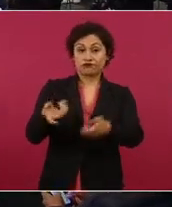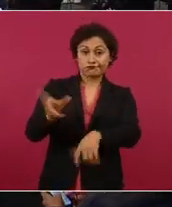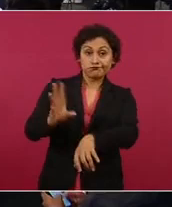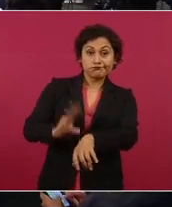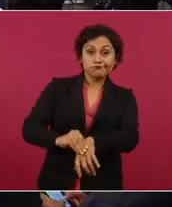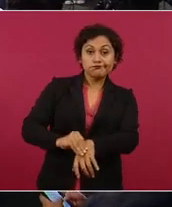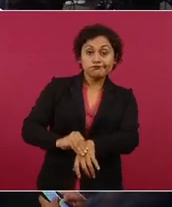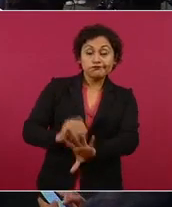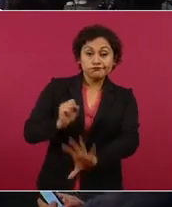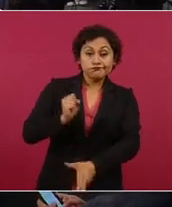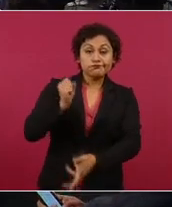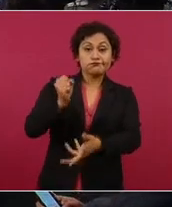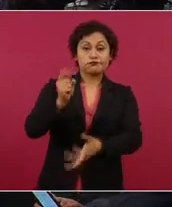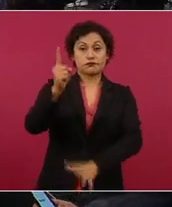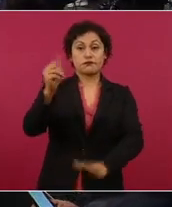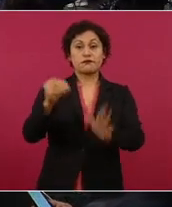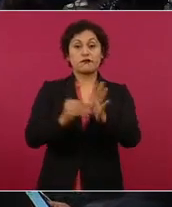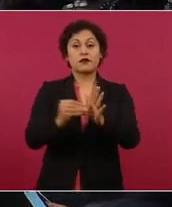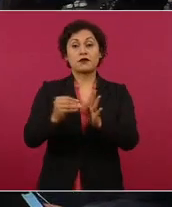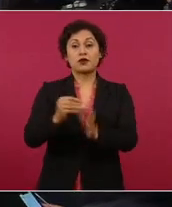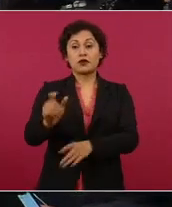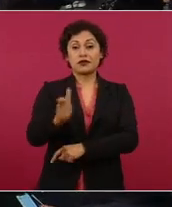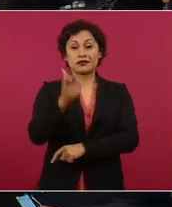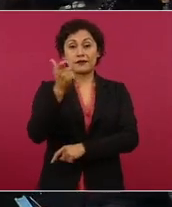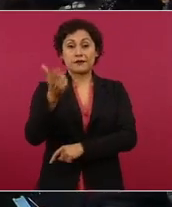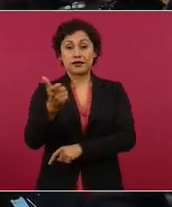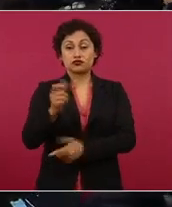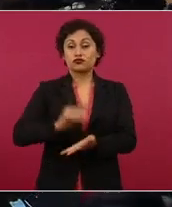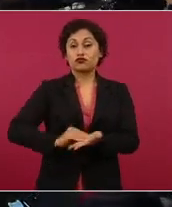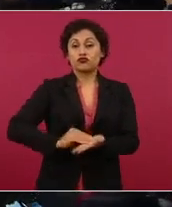de 1,000 millones de pesos en impuestos.